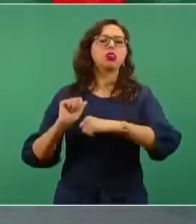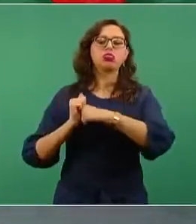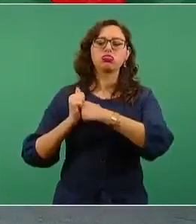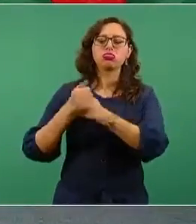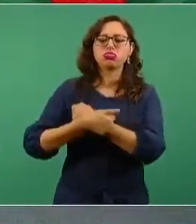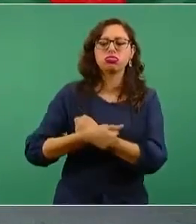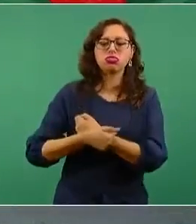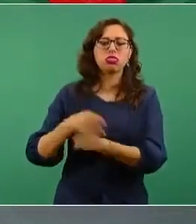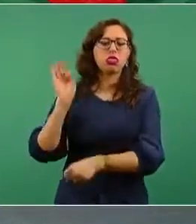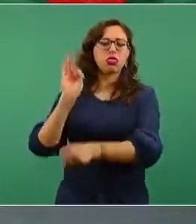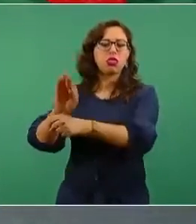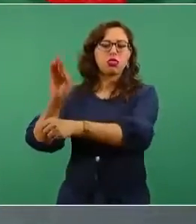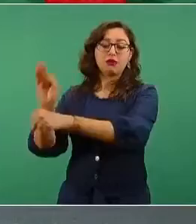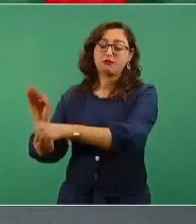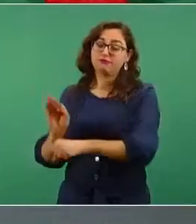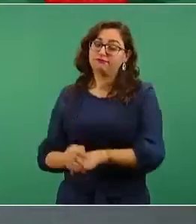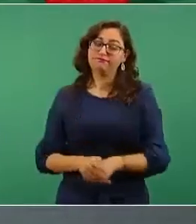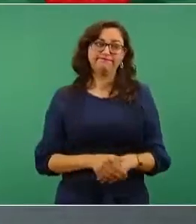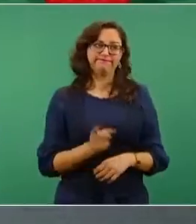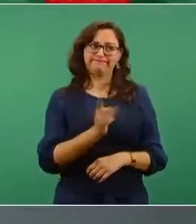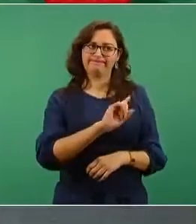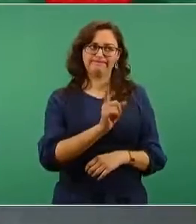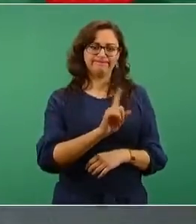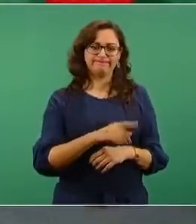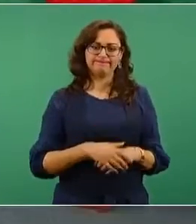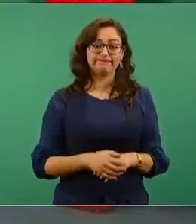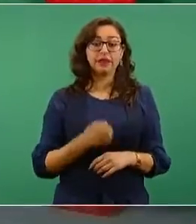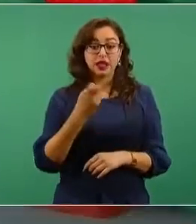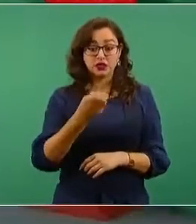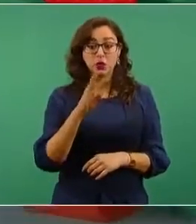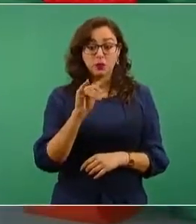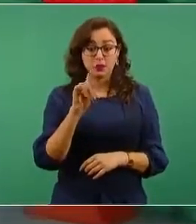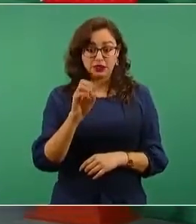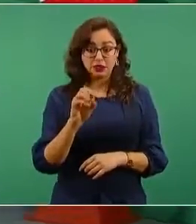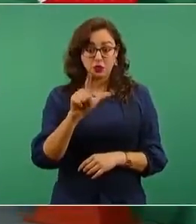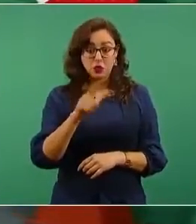Eso lo tiene que saber Vitol, para empezar.